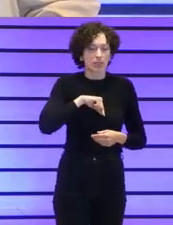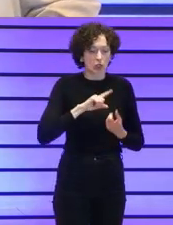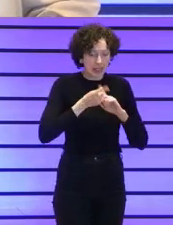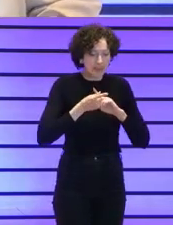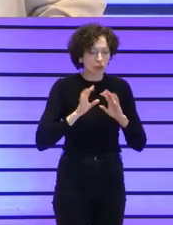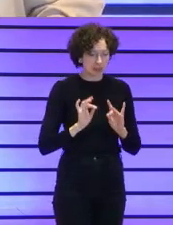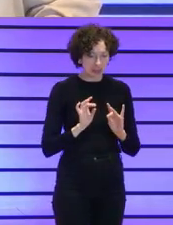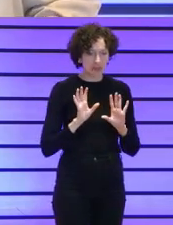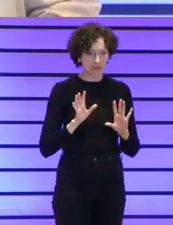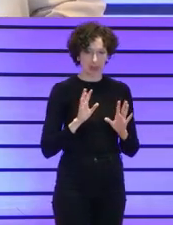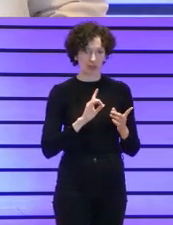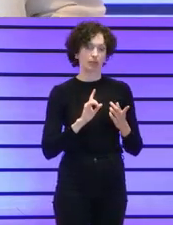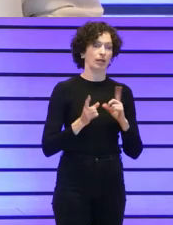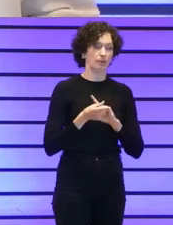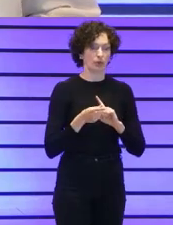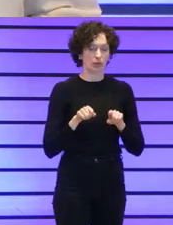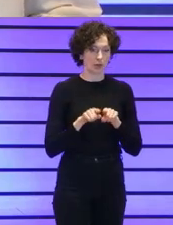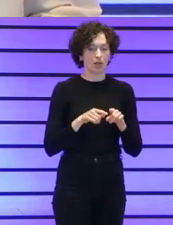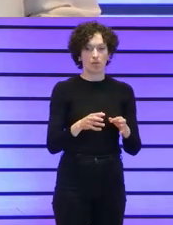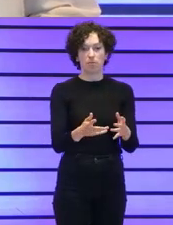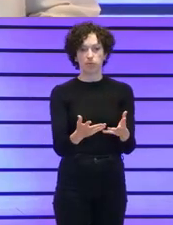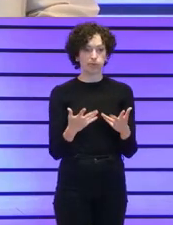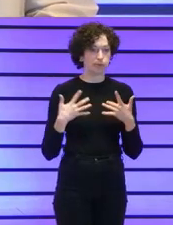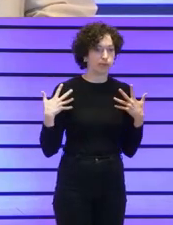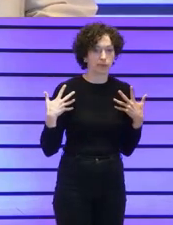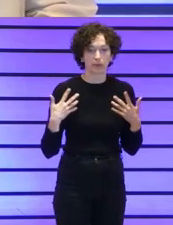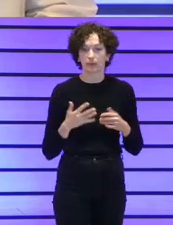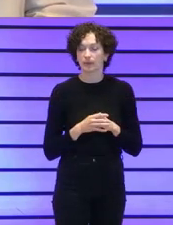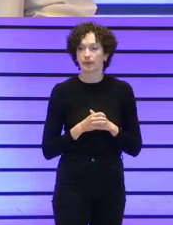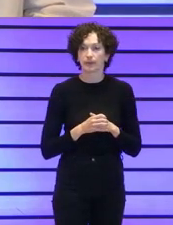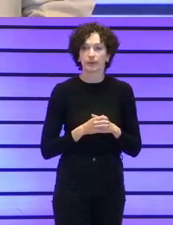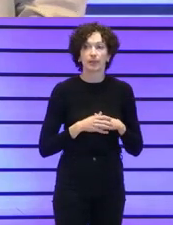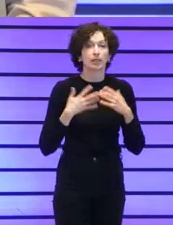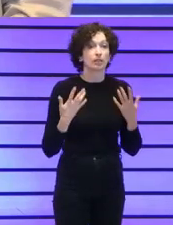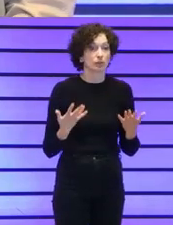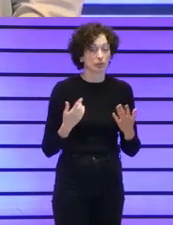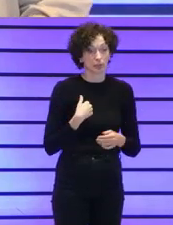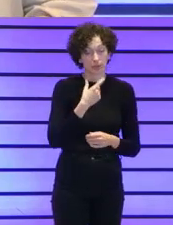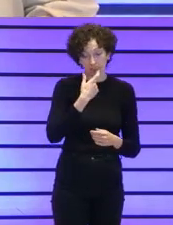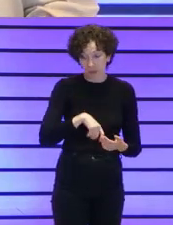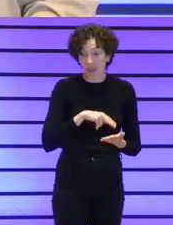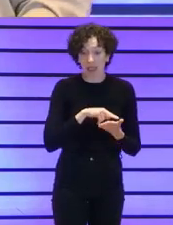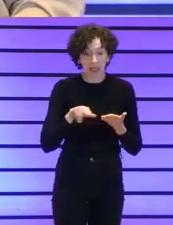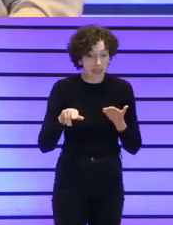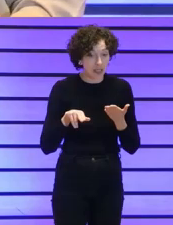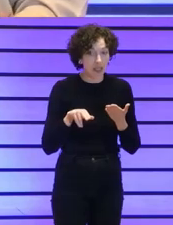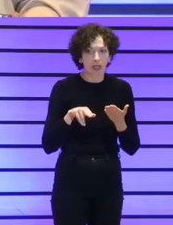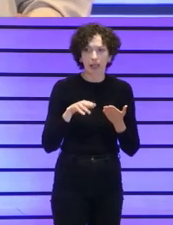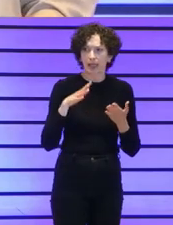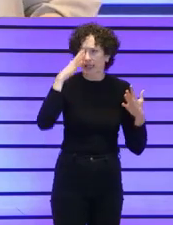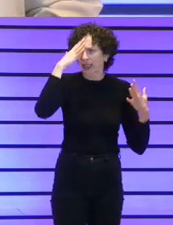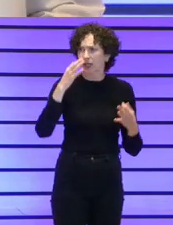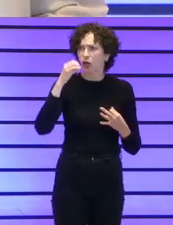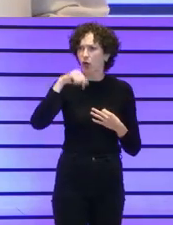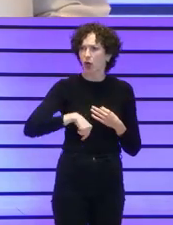pero el cambio nos es como un tsunami, ¿no? Entonces, como gallega, creo que hoy es el día de los océanos,